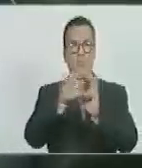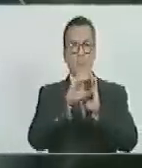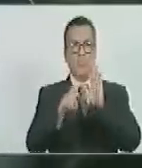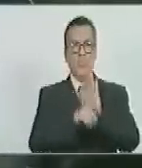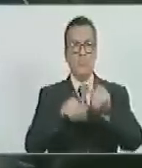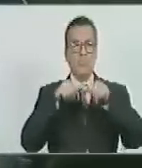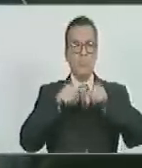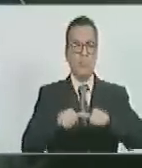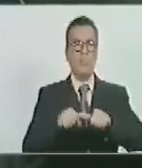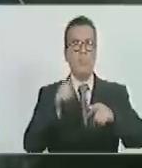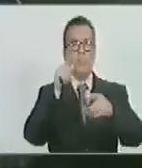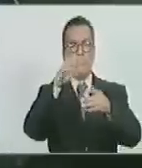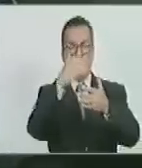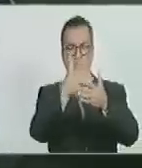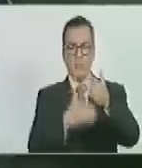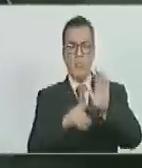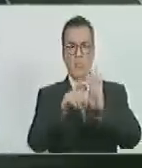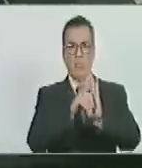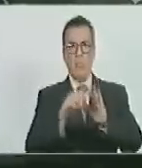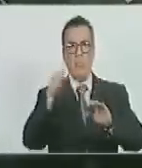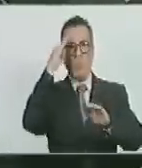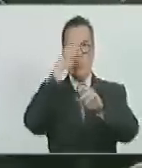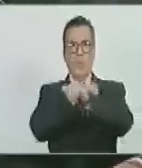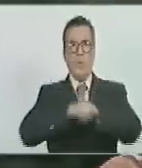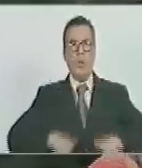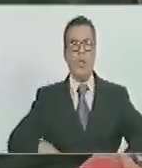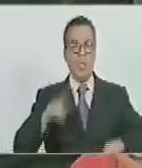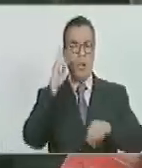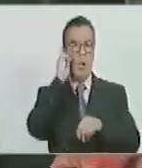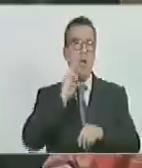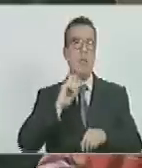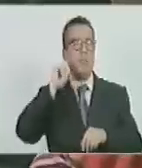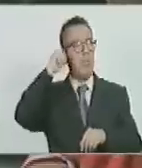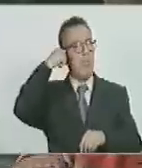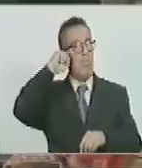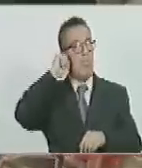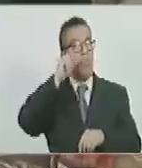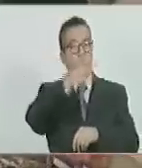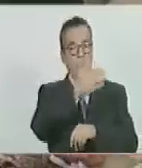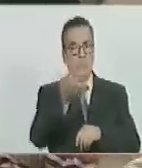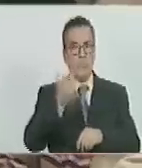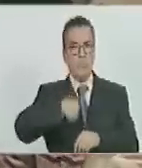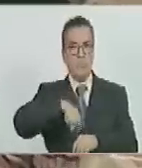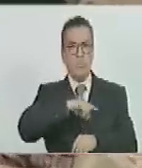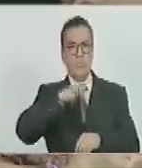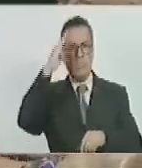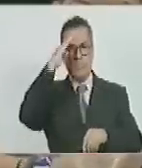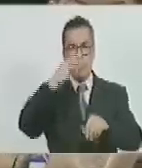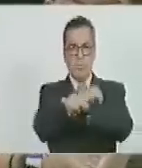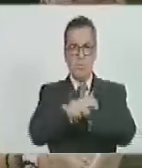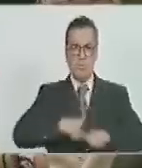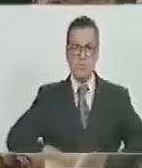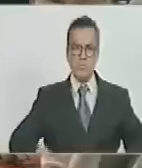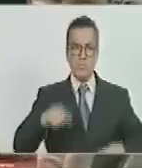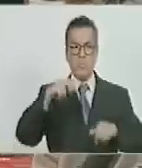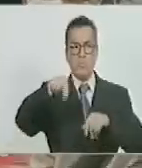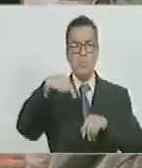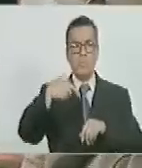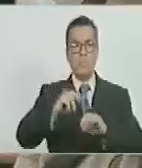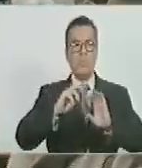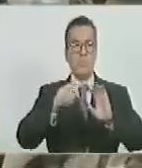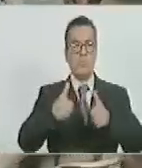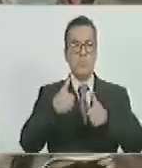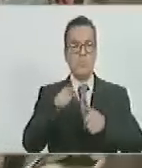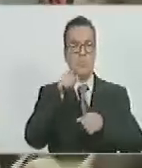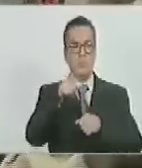constitucionalizó en la Carta Magna como la Guardia Nacional Bolivariana. Recordarle que nuestra Guardia Nacional Bolivariana comienza